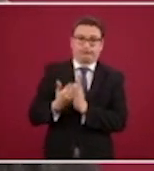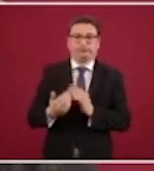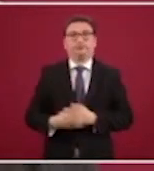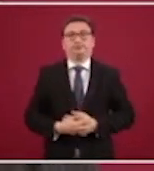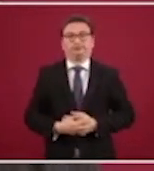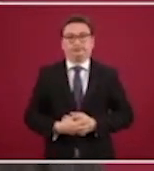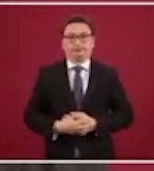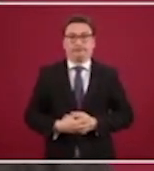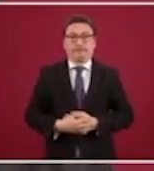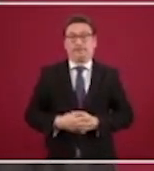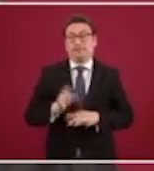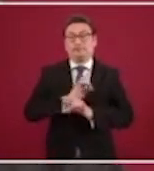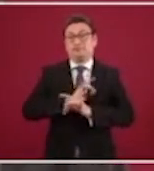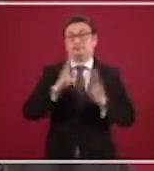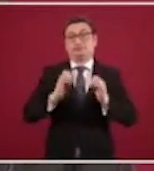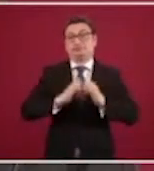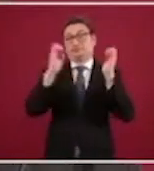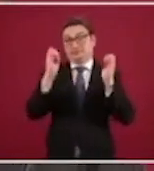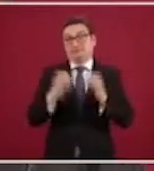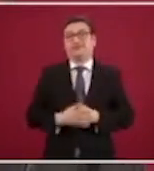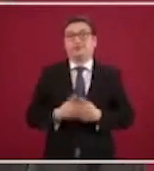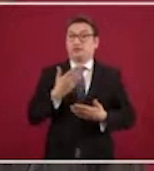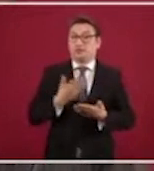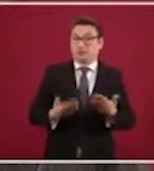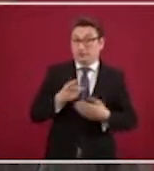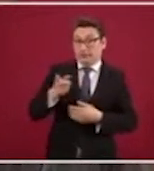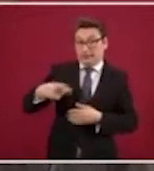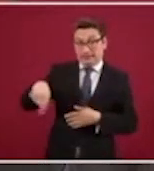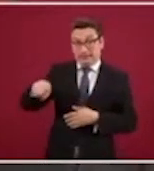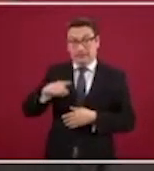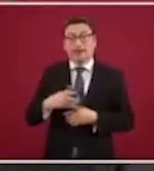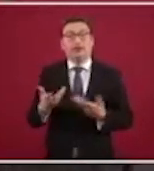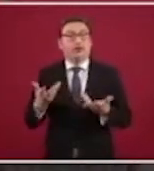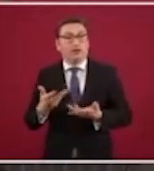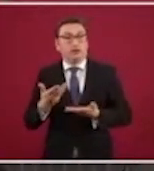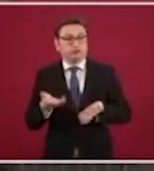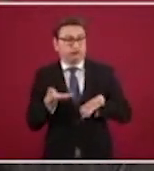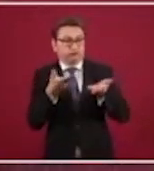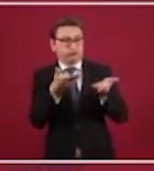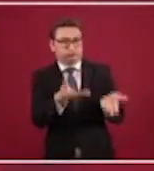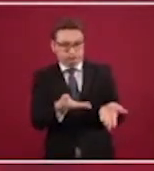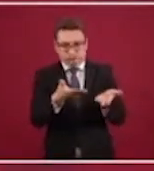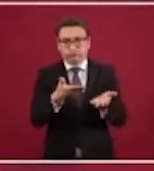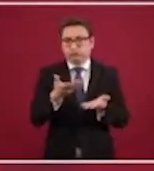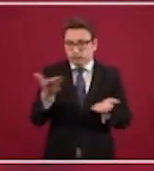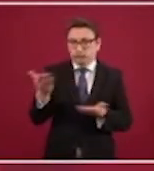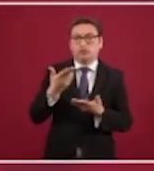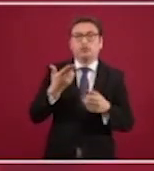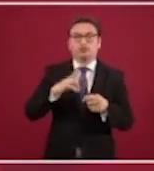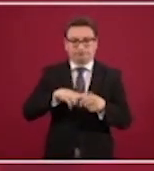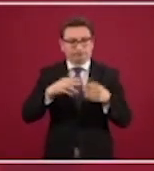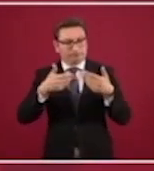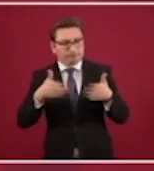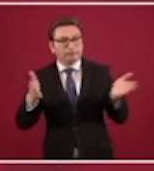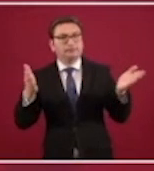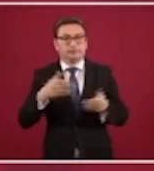por la emergencia. Ahora ellos ofrecen sus instalaciones